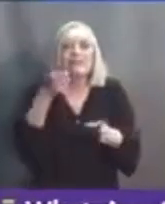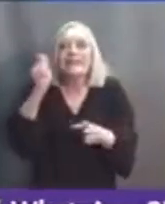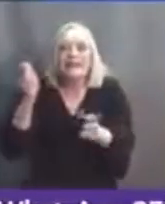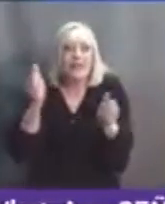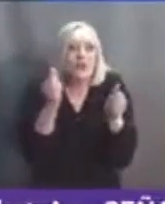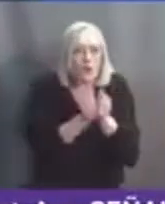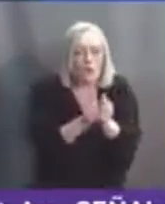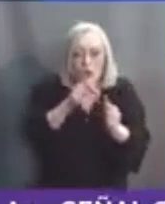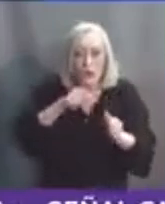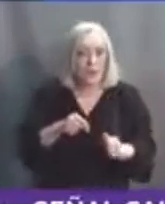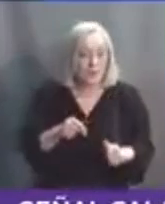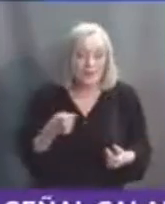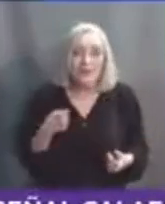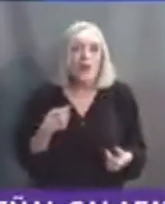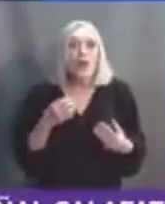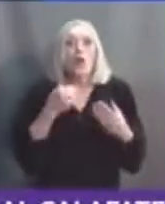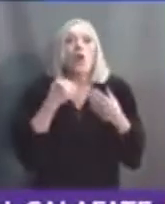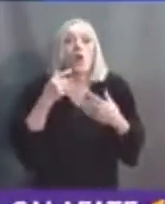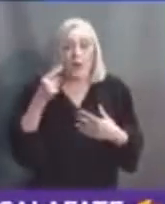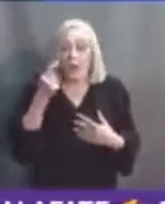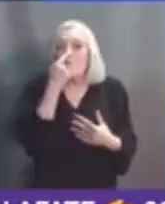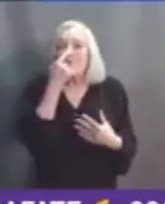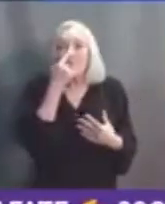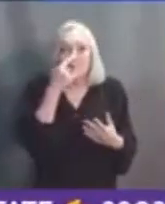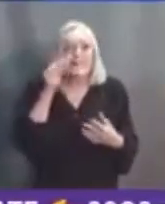si no Hacia dónde